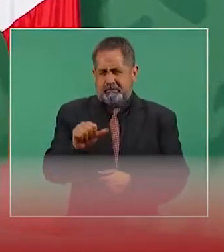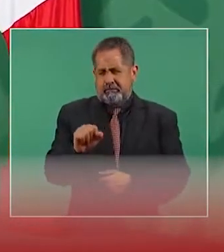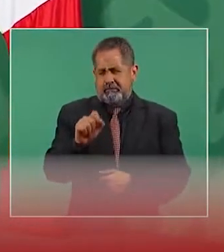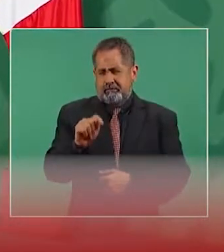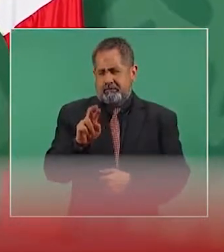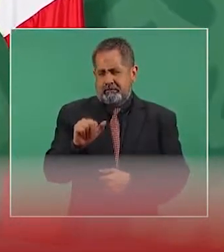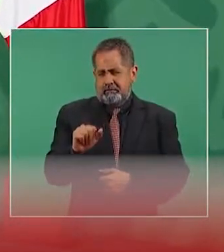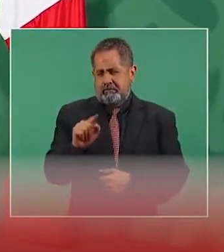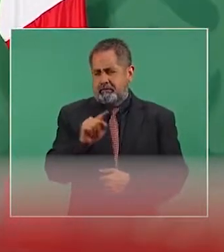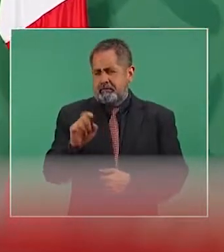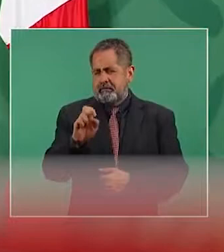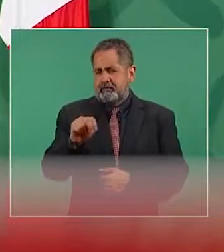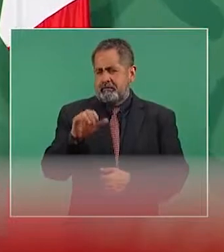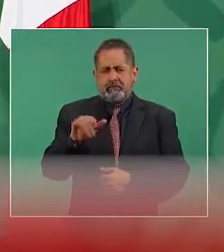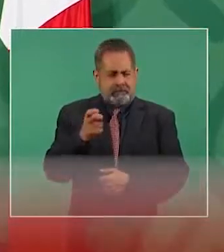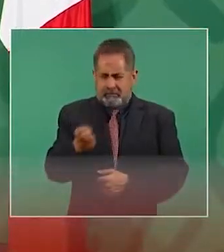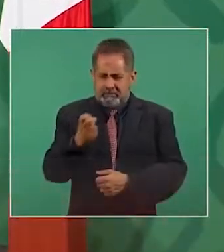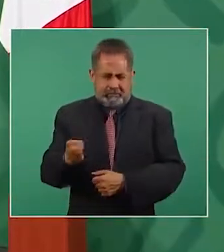AstraZeneca.